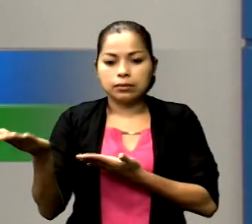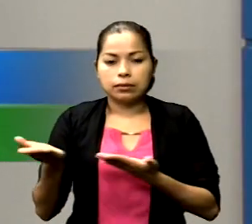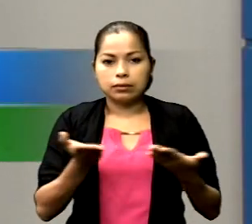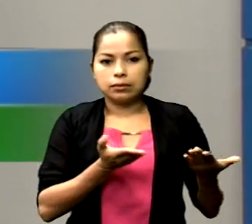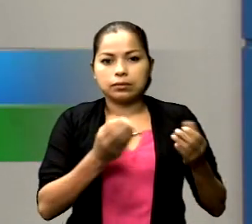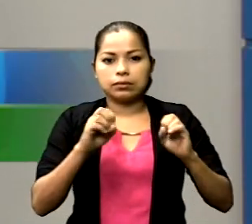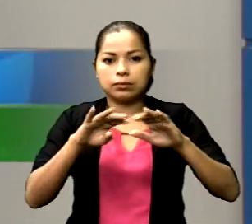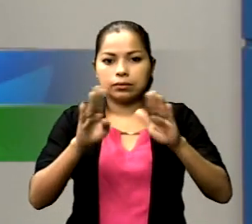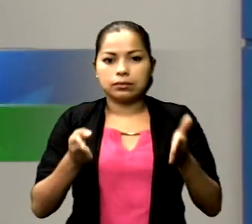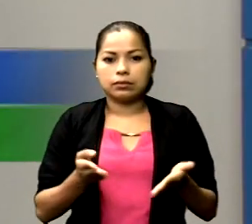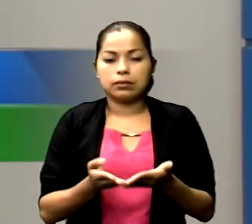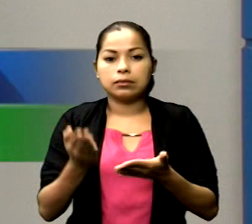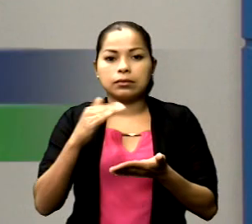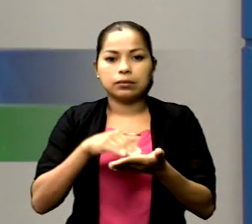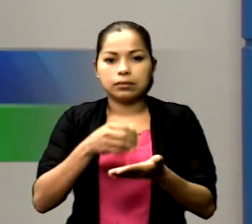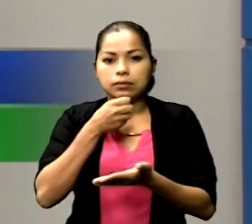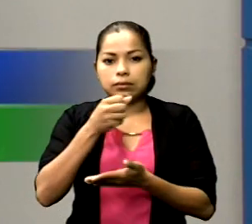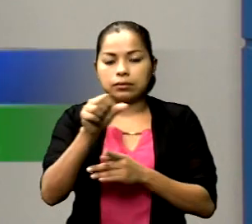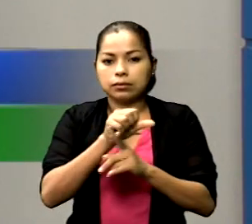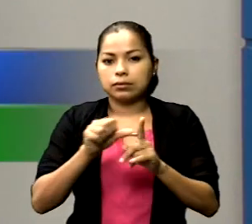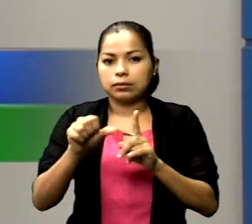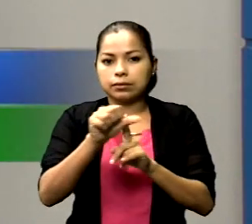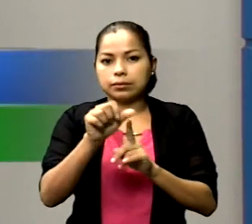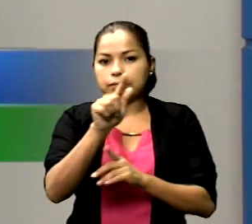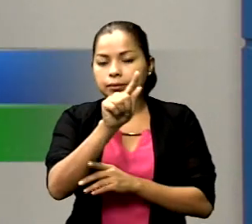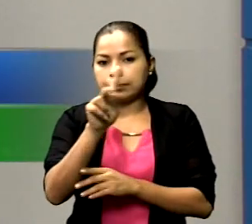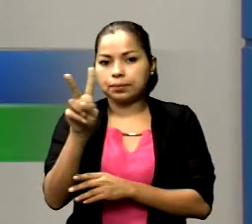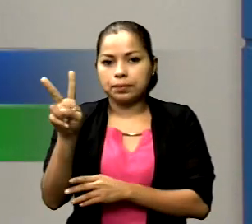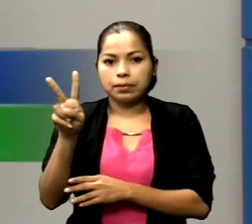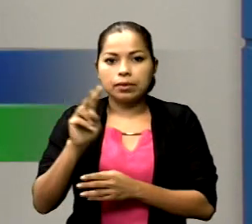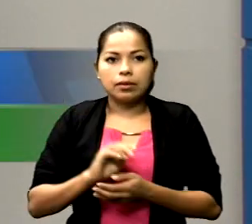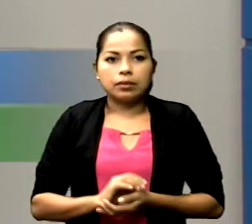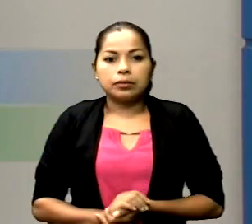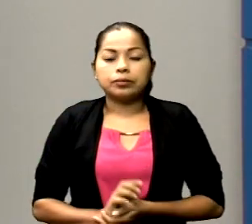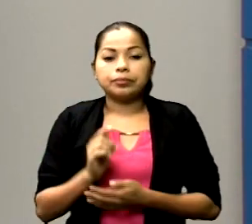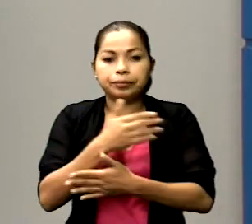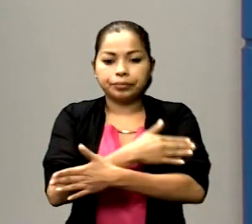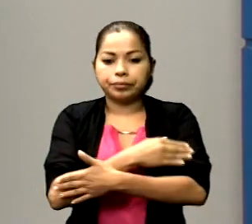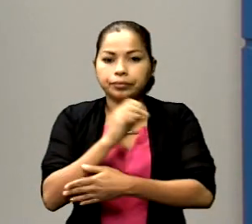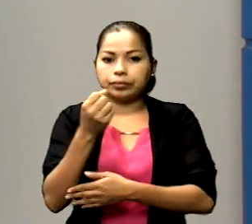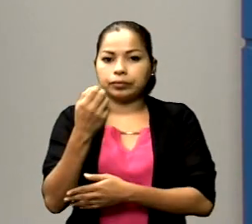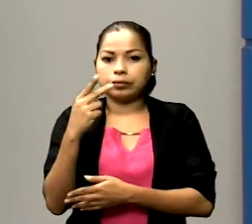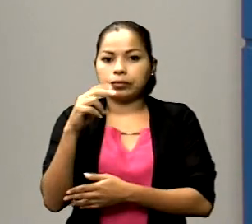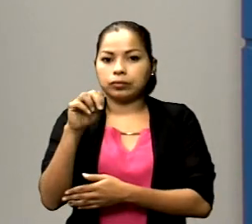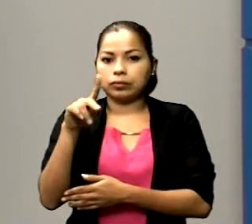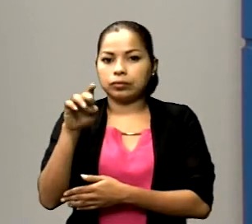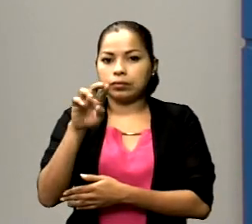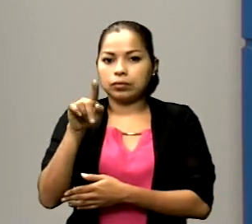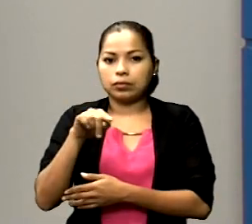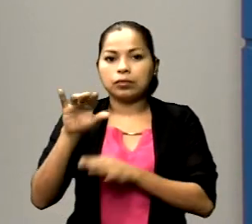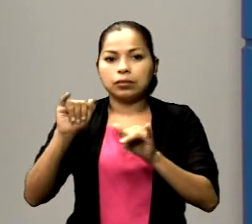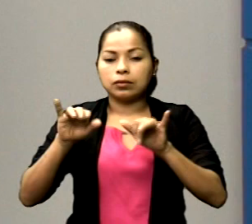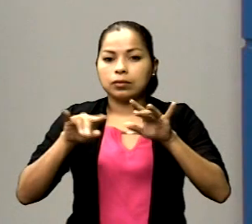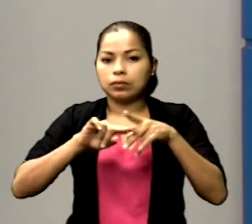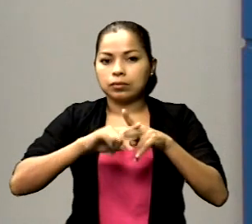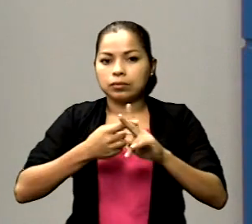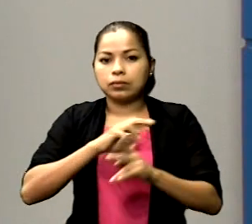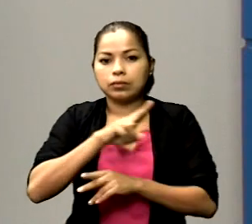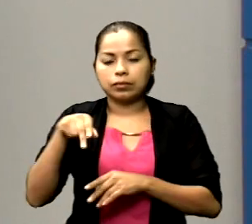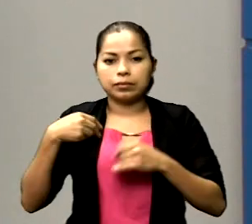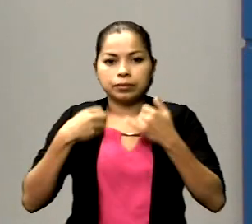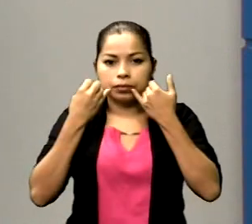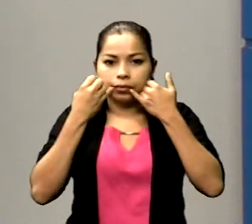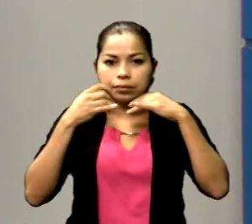Bienvenidas y bienvenidos a una nueva edición de Noticias Asamblea TV. Les saluda Susana Pérez Villalta. Ya tenemos listas